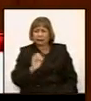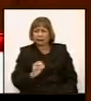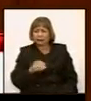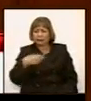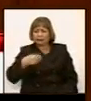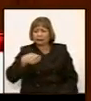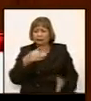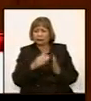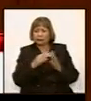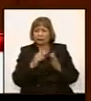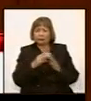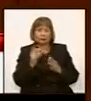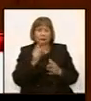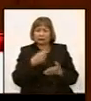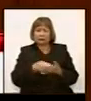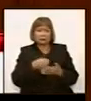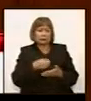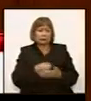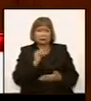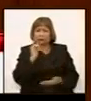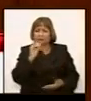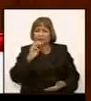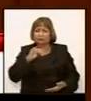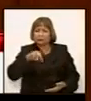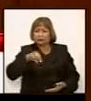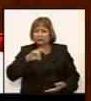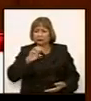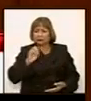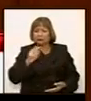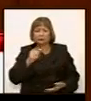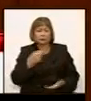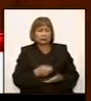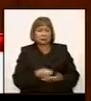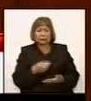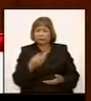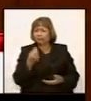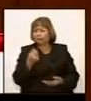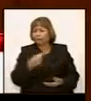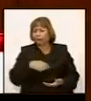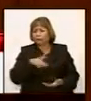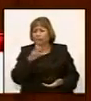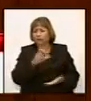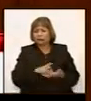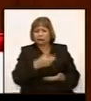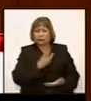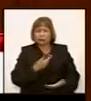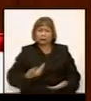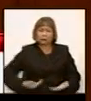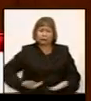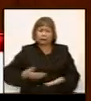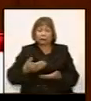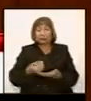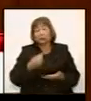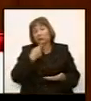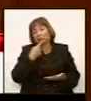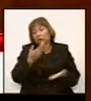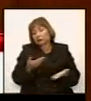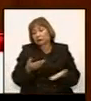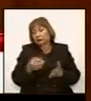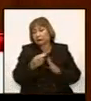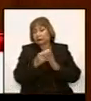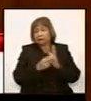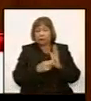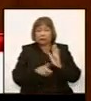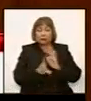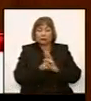alquilan sus viviendas no pagan impuestos. Son millones de soles que el Estado deja de recibir. Así es que este proyecto de ley,